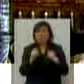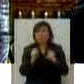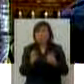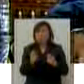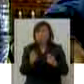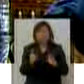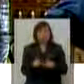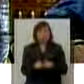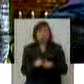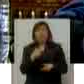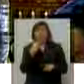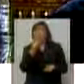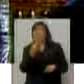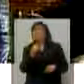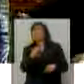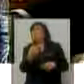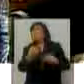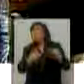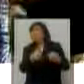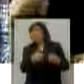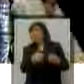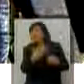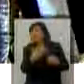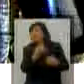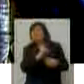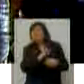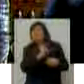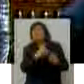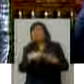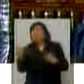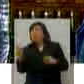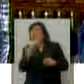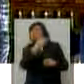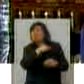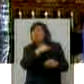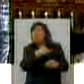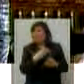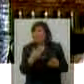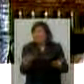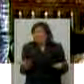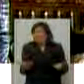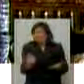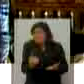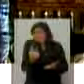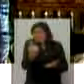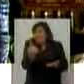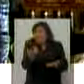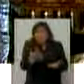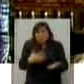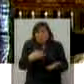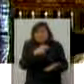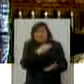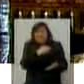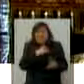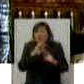brochazo y decir ese presupuesto de Esas cinco instituciones pasan a mi ministerio es el primer decreto supremo del Ministerio